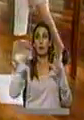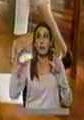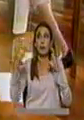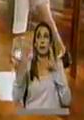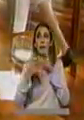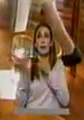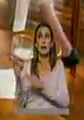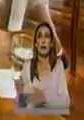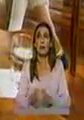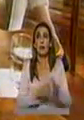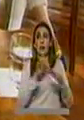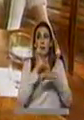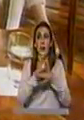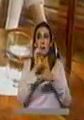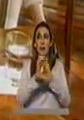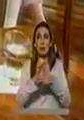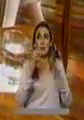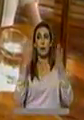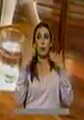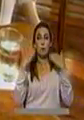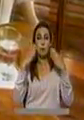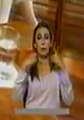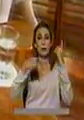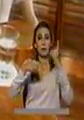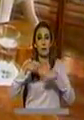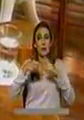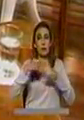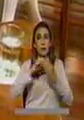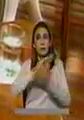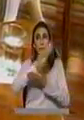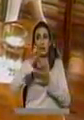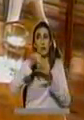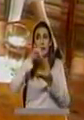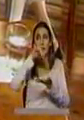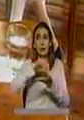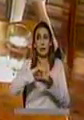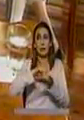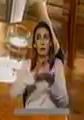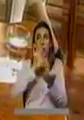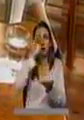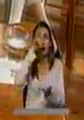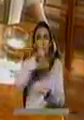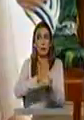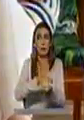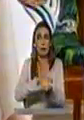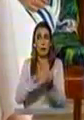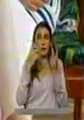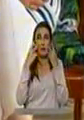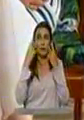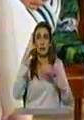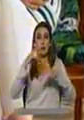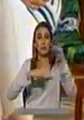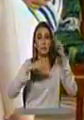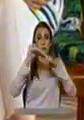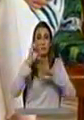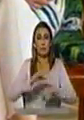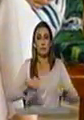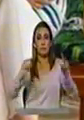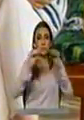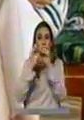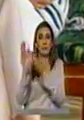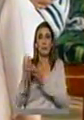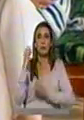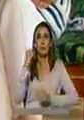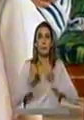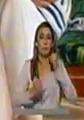no solamente el Ecuador, es Guayaquil y Quito. Nosotros tenemos en Manta un aeropuerto internacional que está en construcción y que me enteré que en mayo